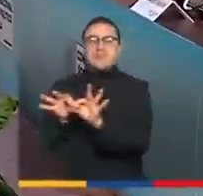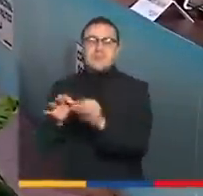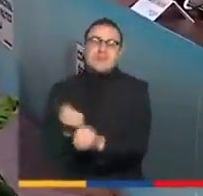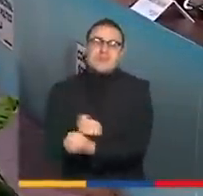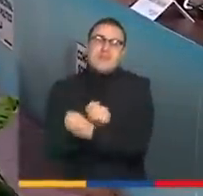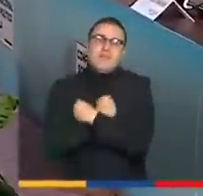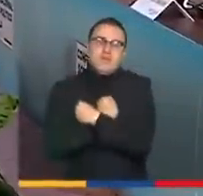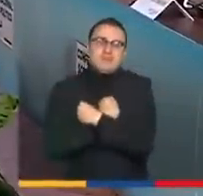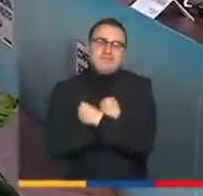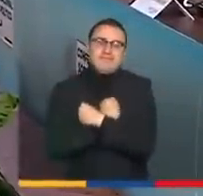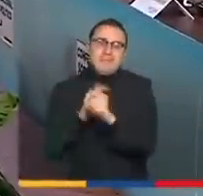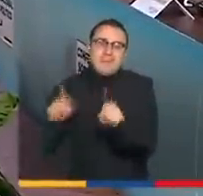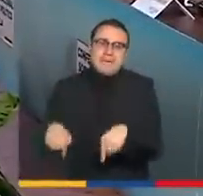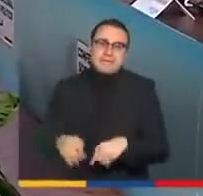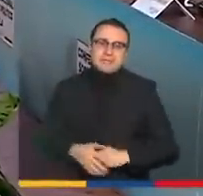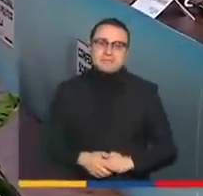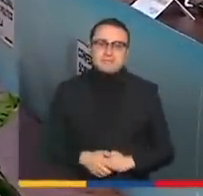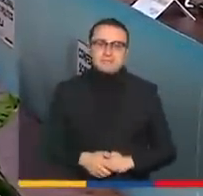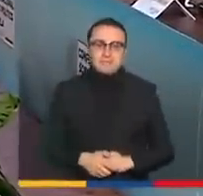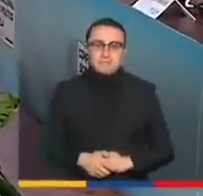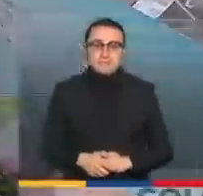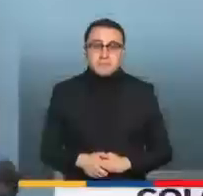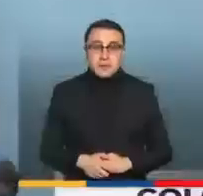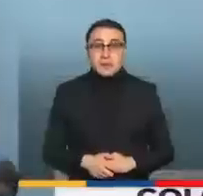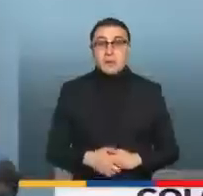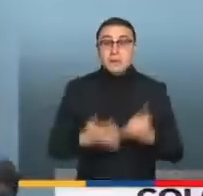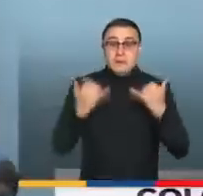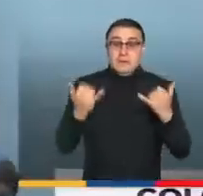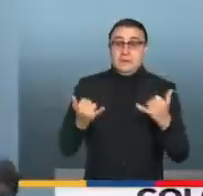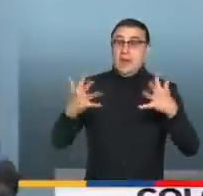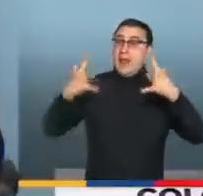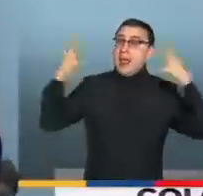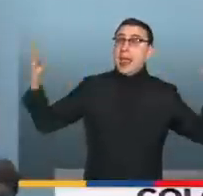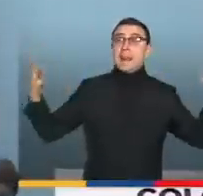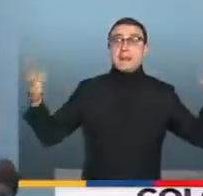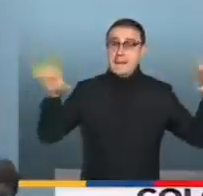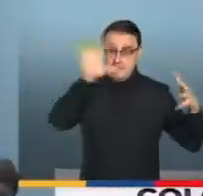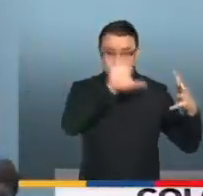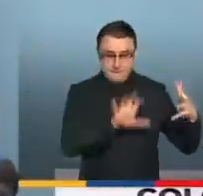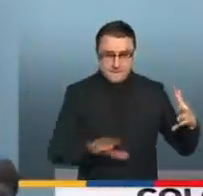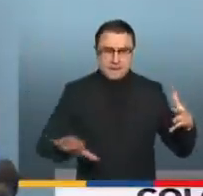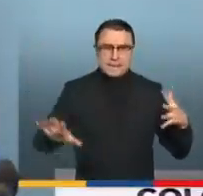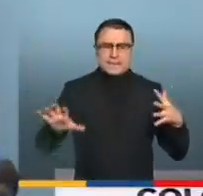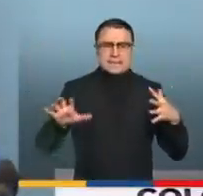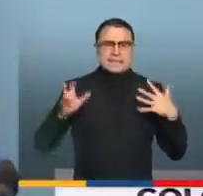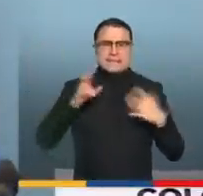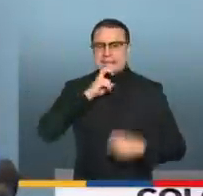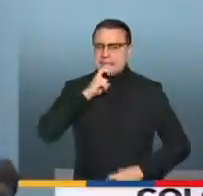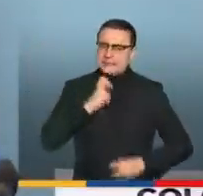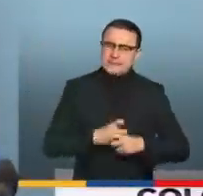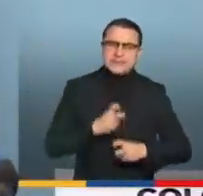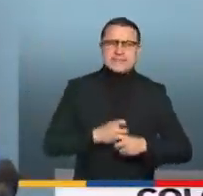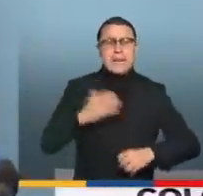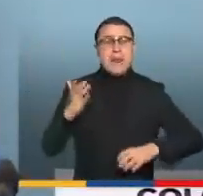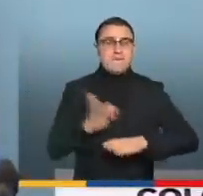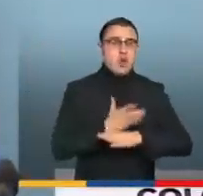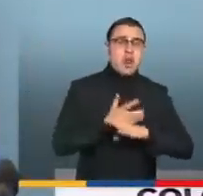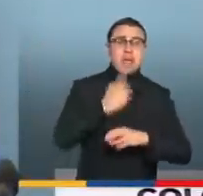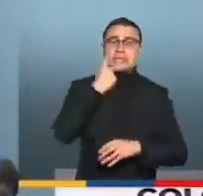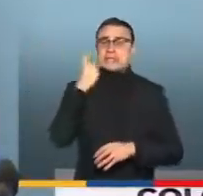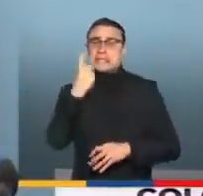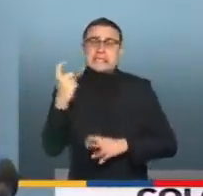hoy cruza sus diversos problemas, cruza por sus ansiedades, por sus